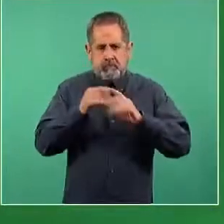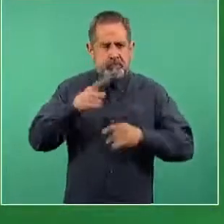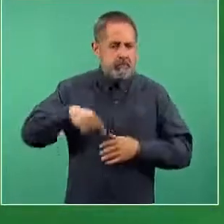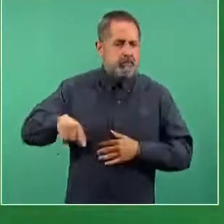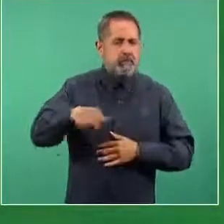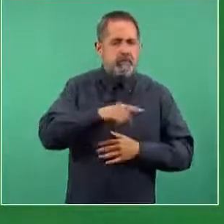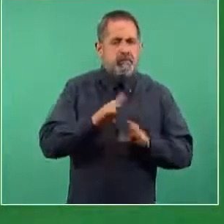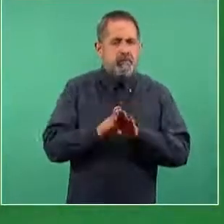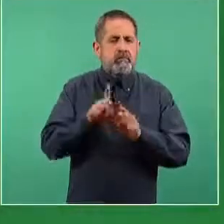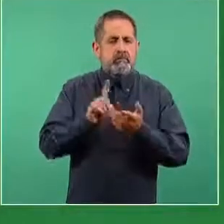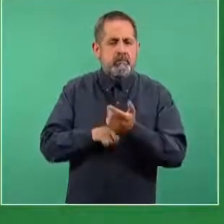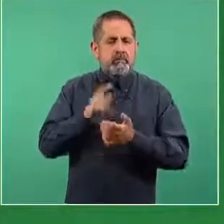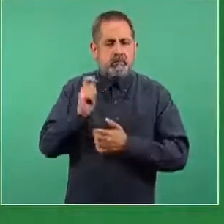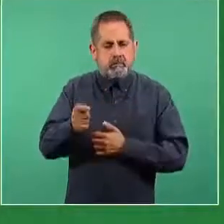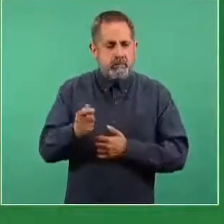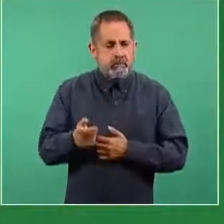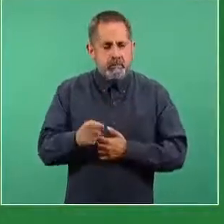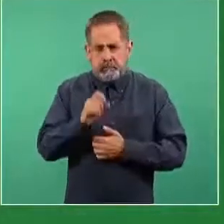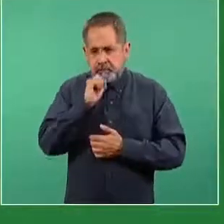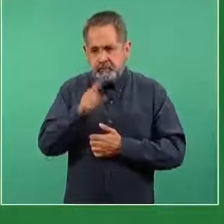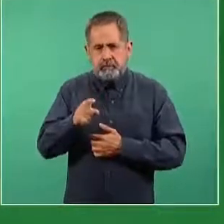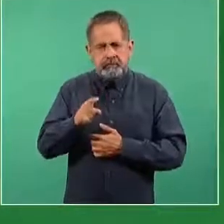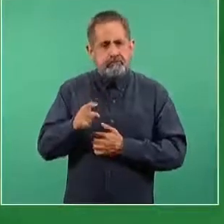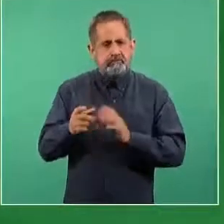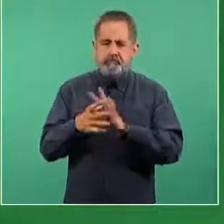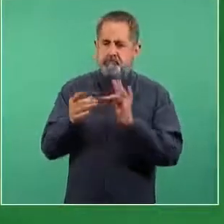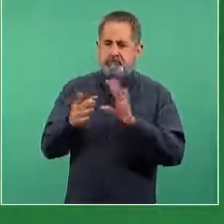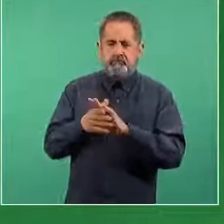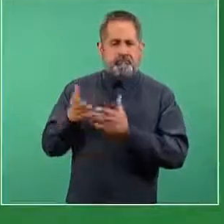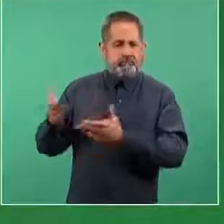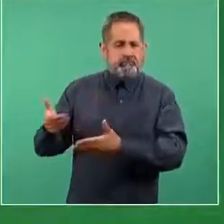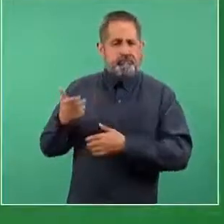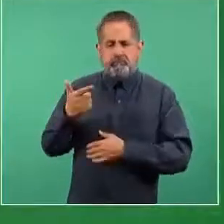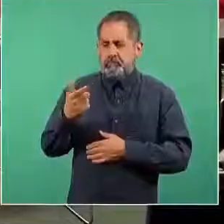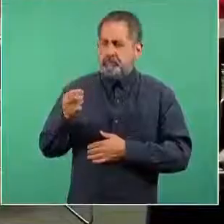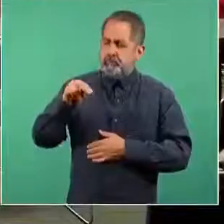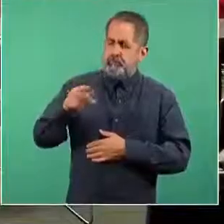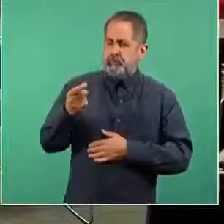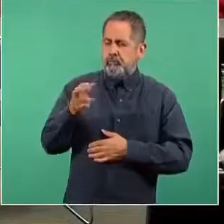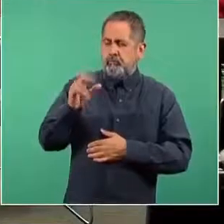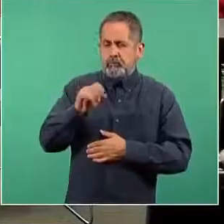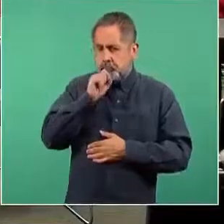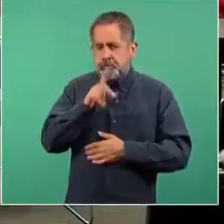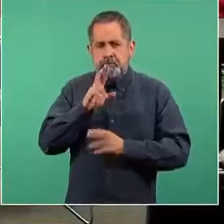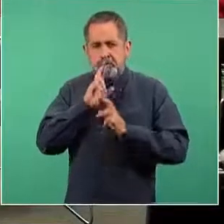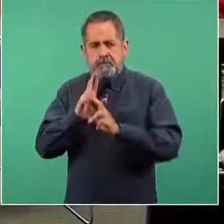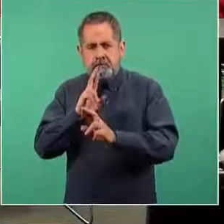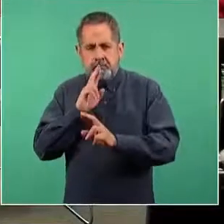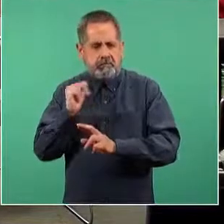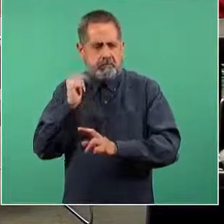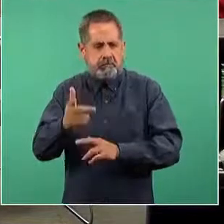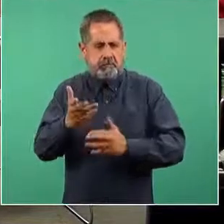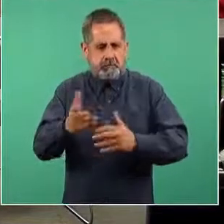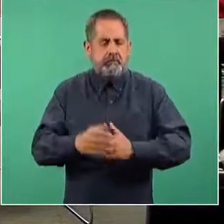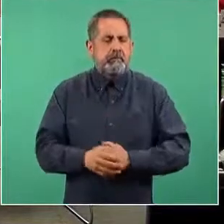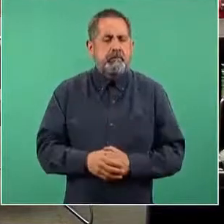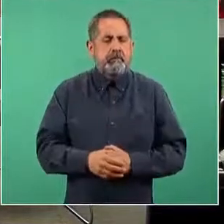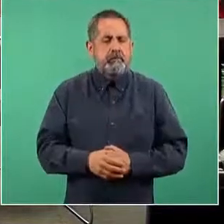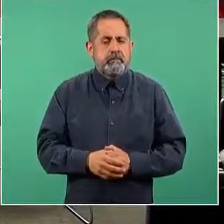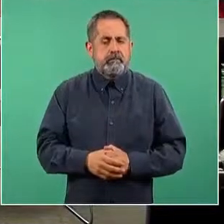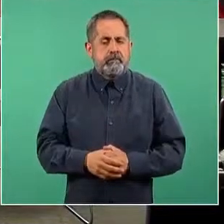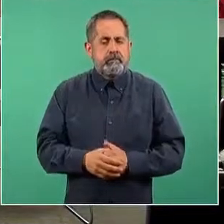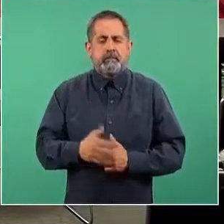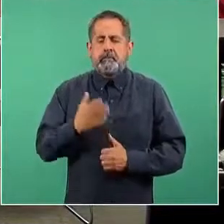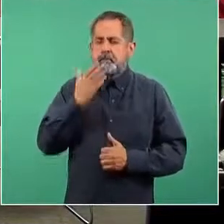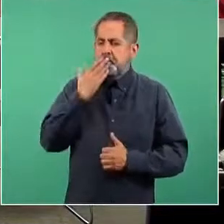comunicación, en las cuales pues obviamente también nos participará el maestro Góngora Ramírez para efectos de sus consultas. Entonces quisiéramos